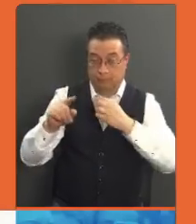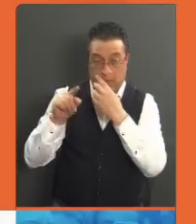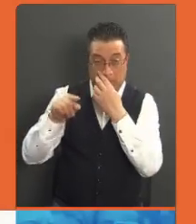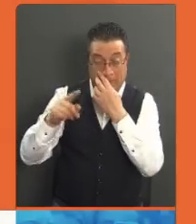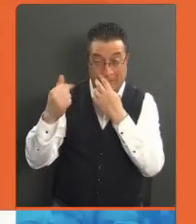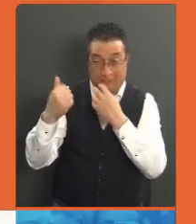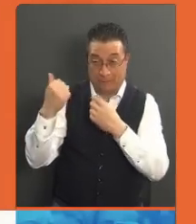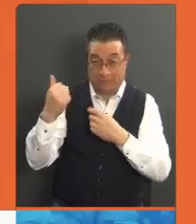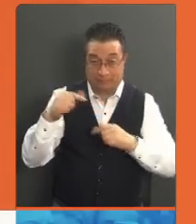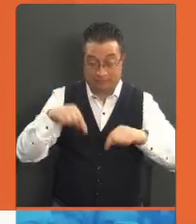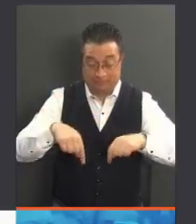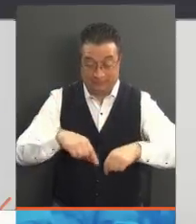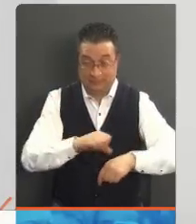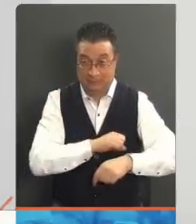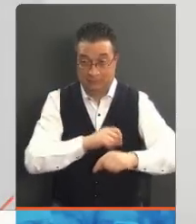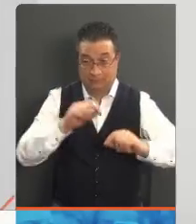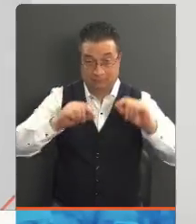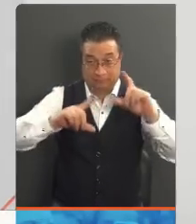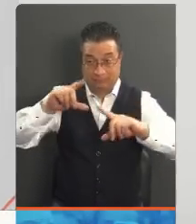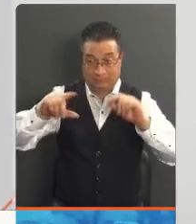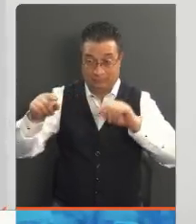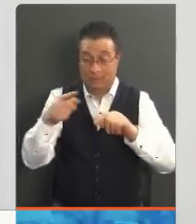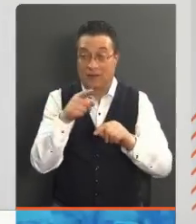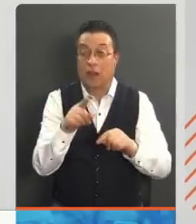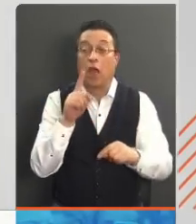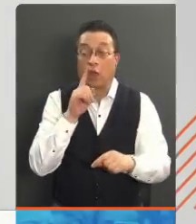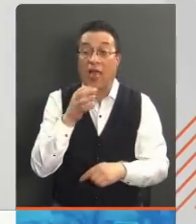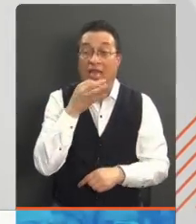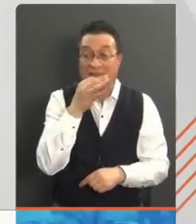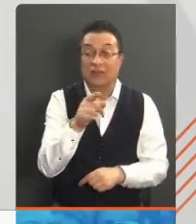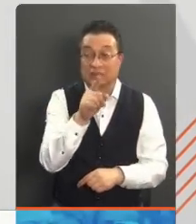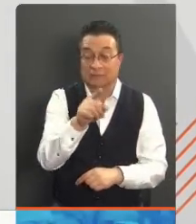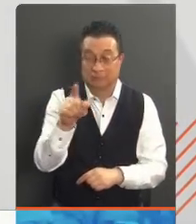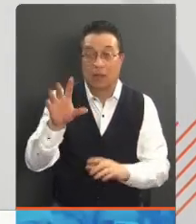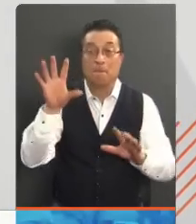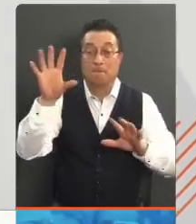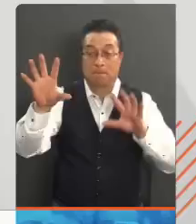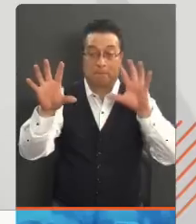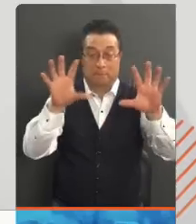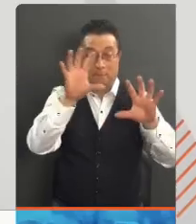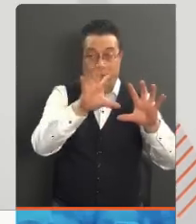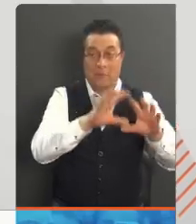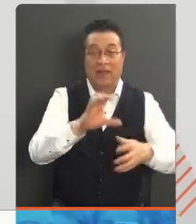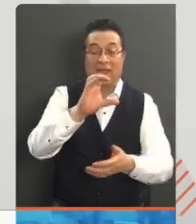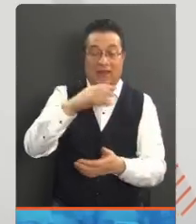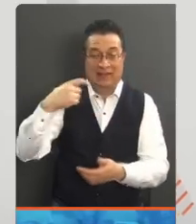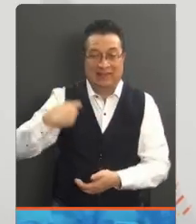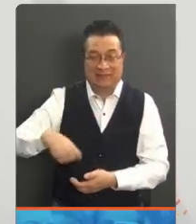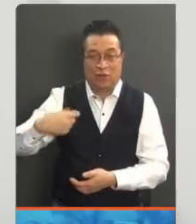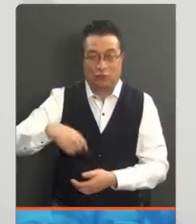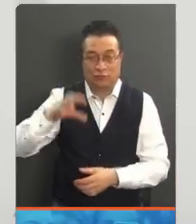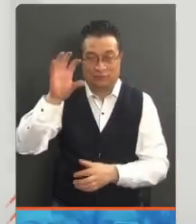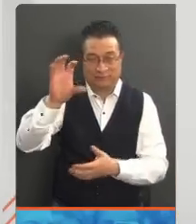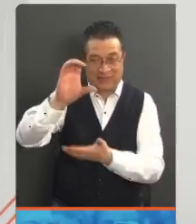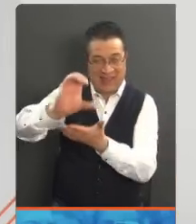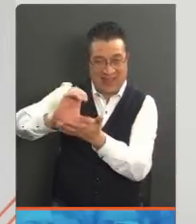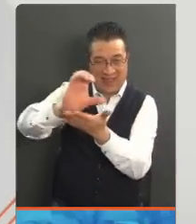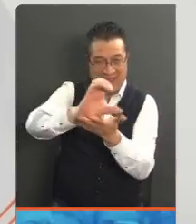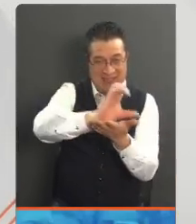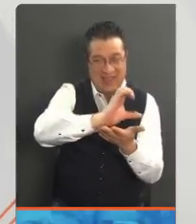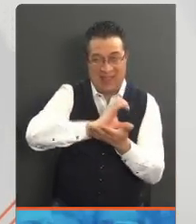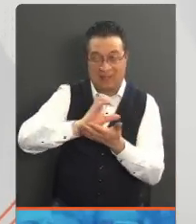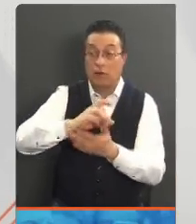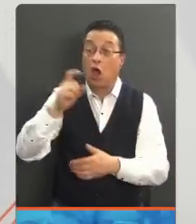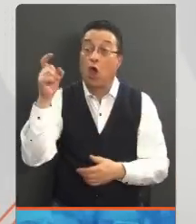pantalla para relacionar lo que tú estabas indicando. Ahí tenemos un mapa de los Estados Unidos. Los estados que aparecen allí en